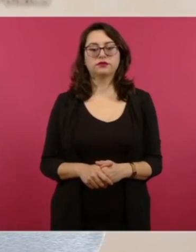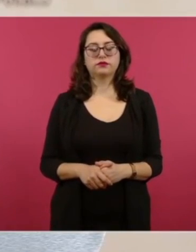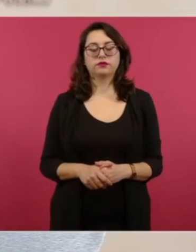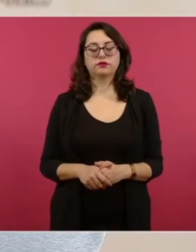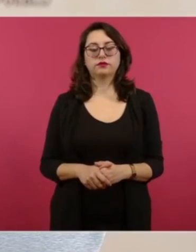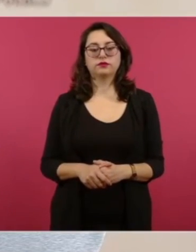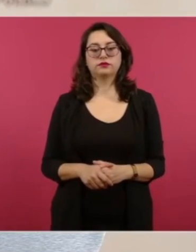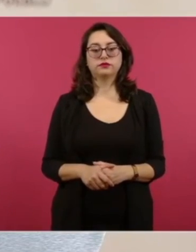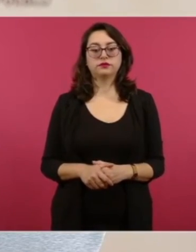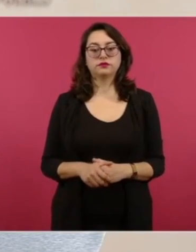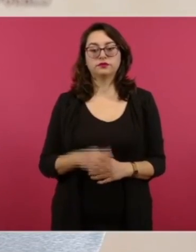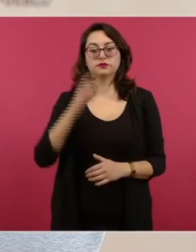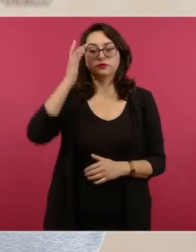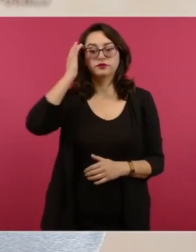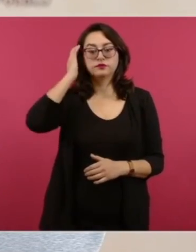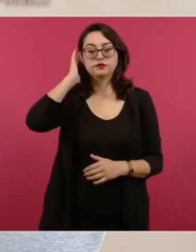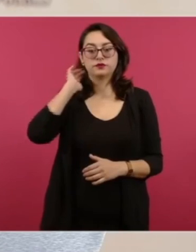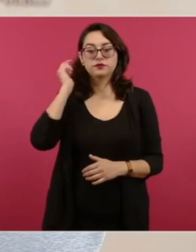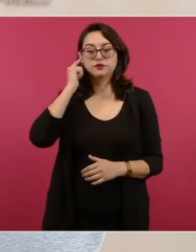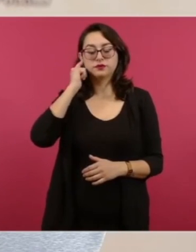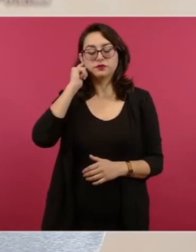desde hace